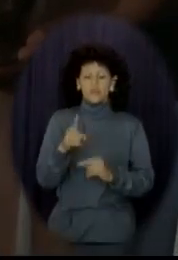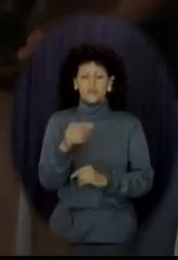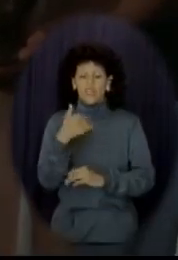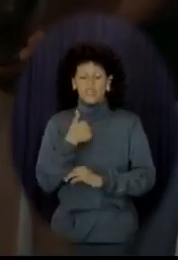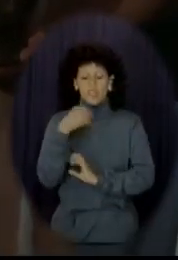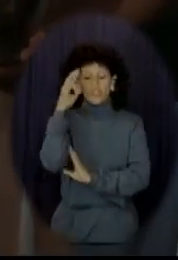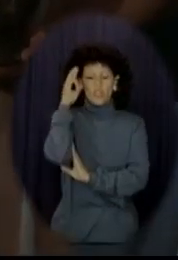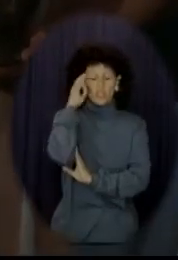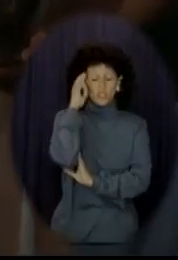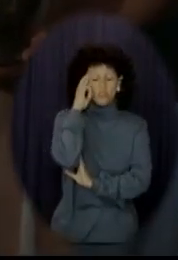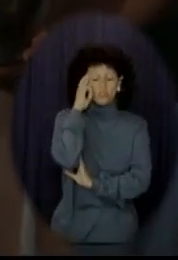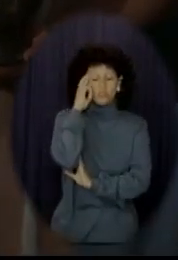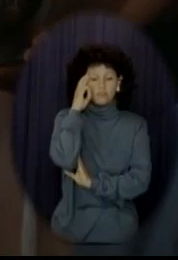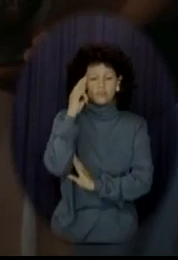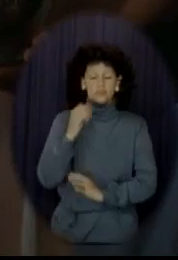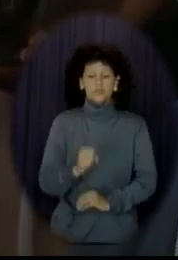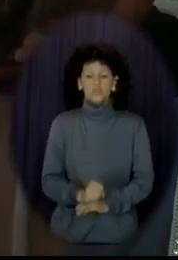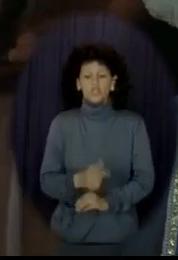Tal vez tenga razón.